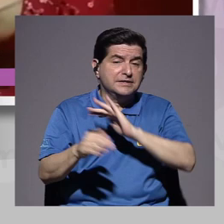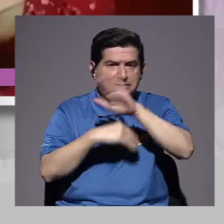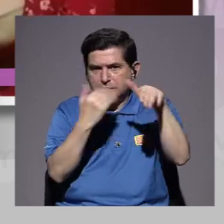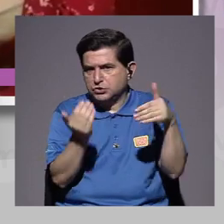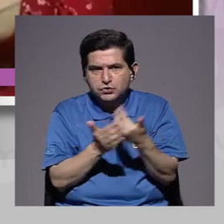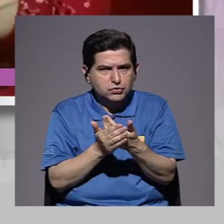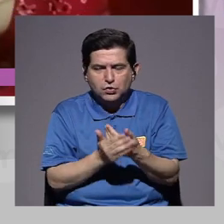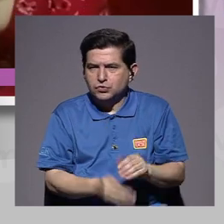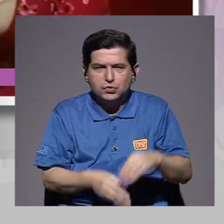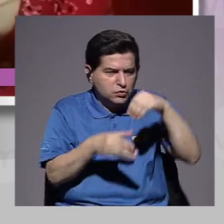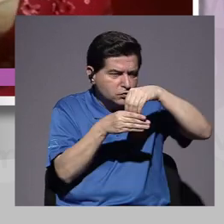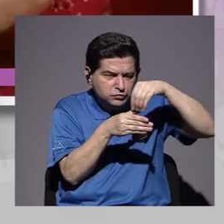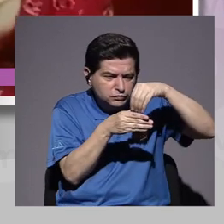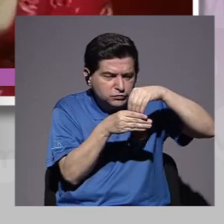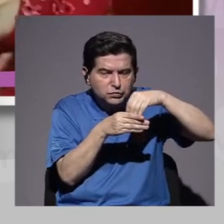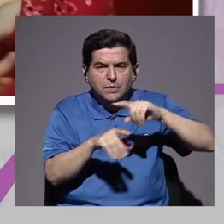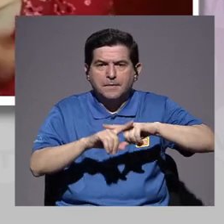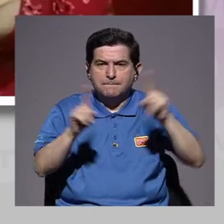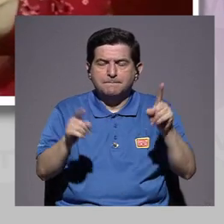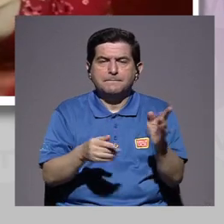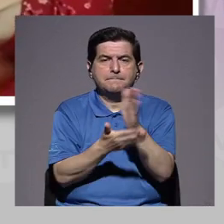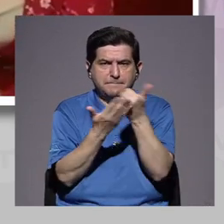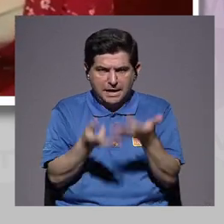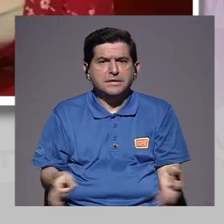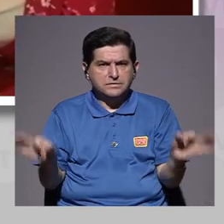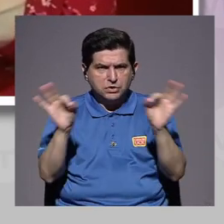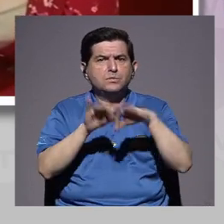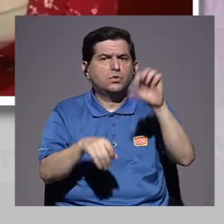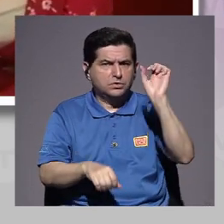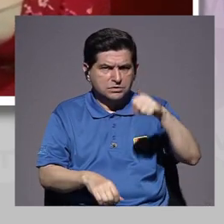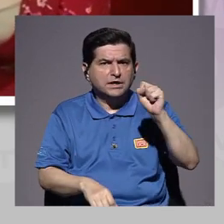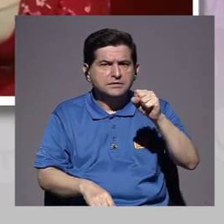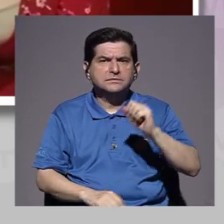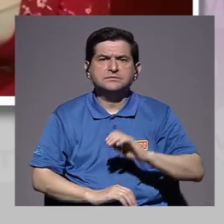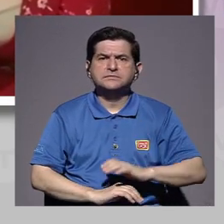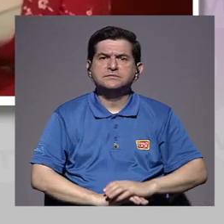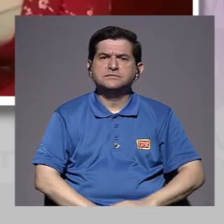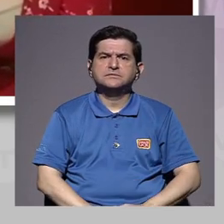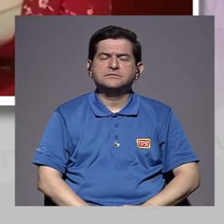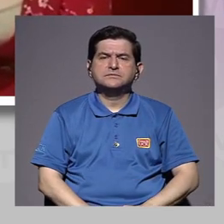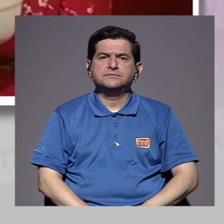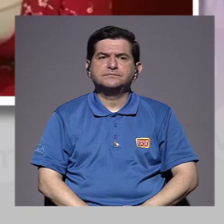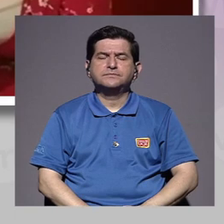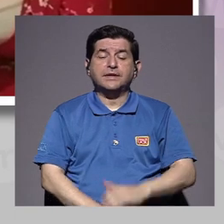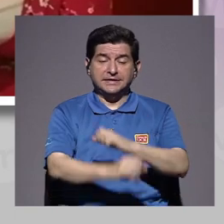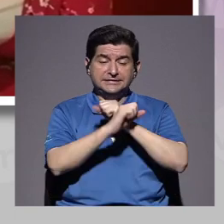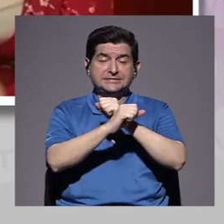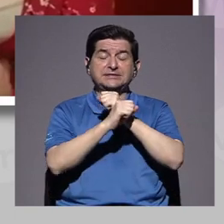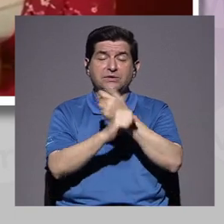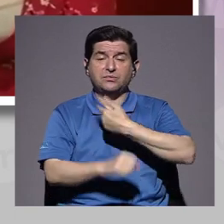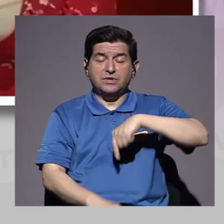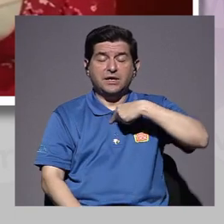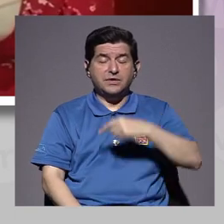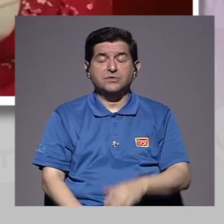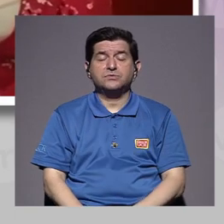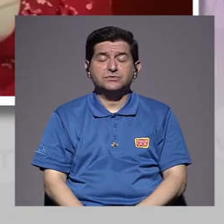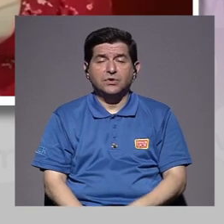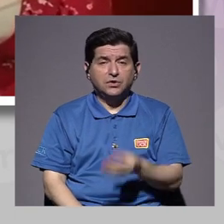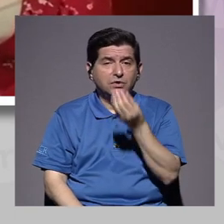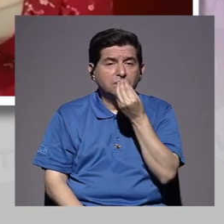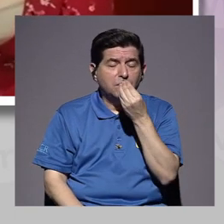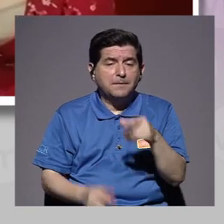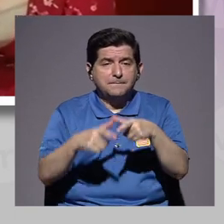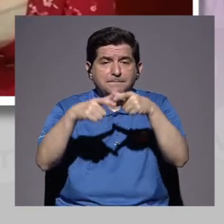tal vez no todos los nutrientes, pero una cantidad aceptable de ellos. Nos garantizamos que estamos